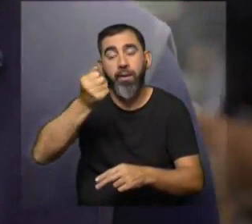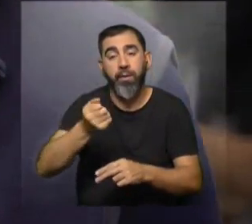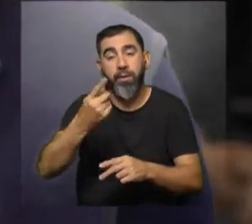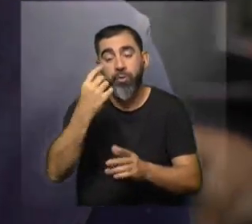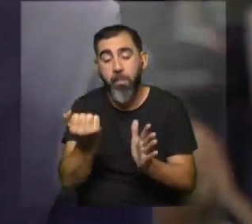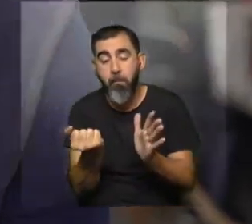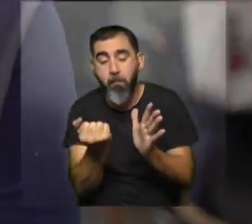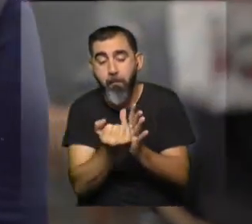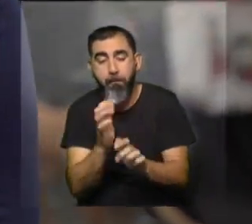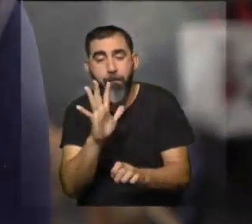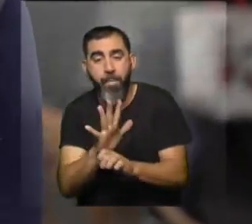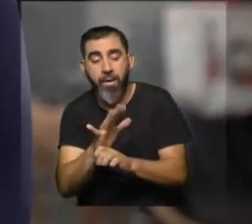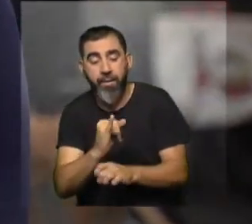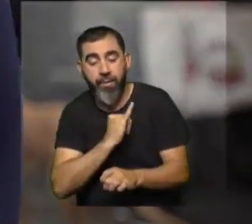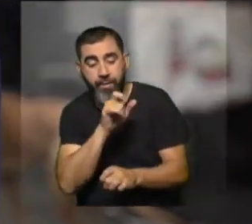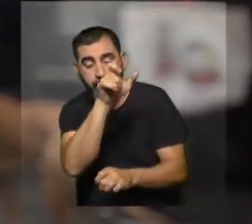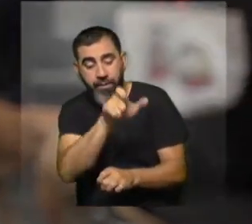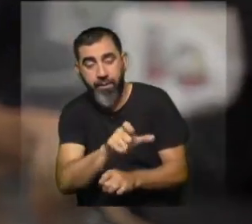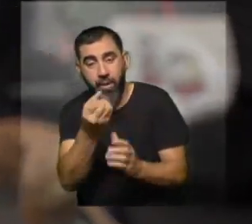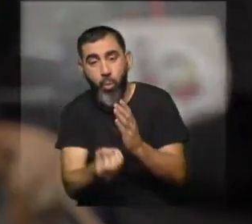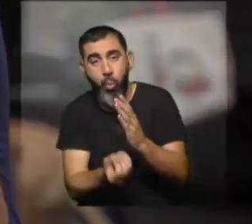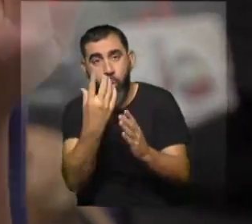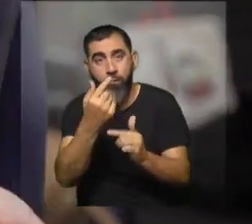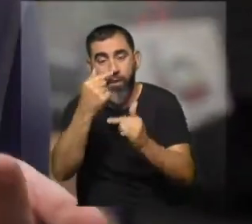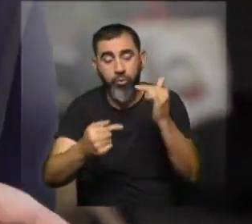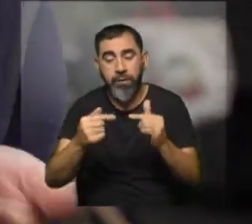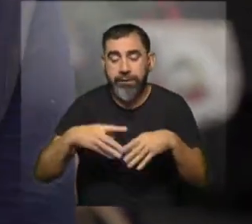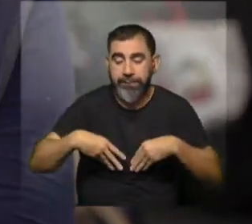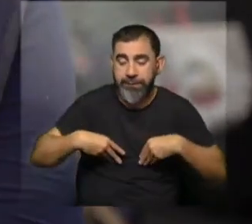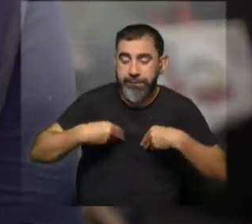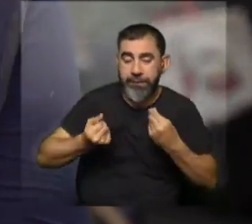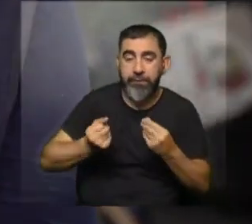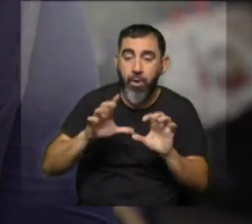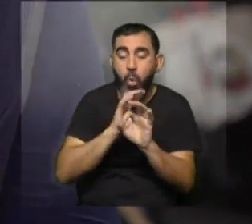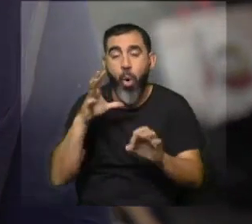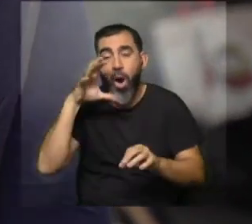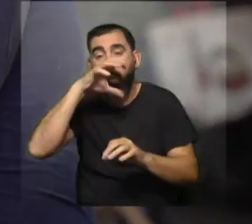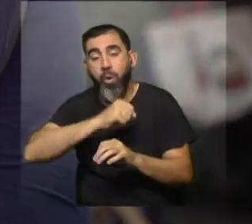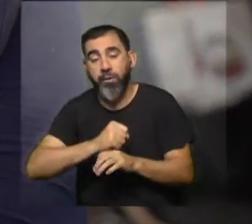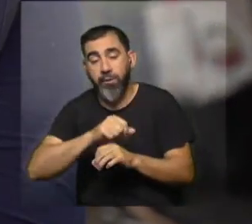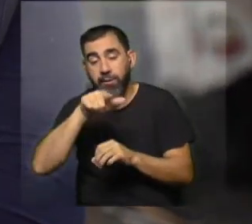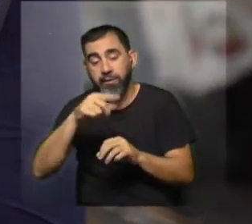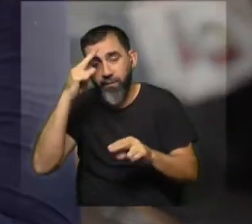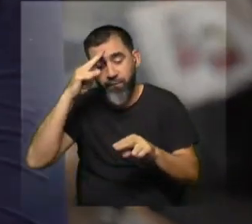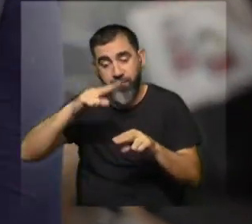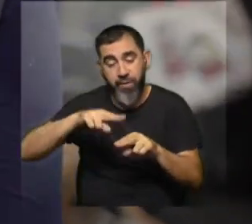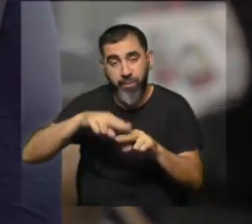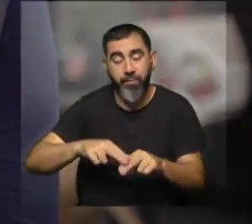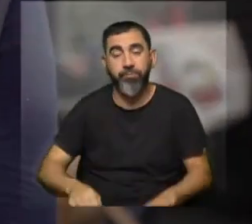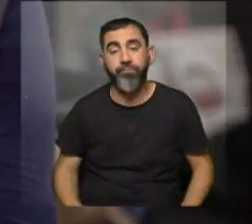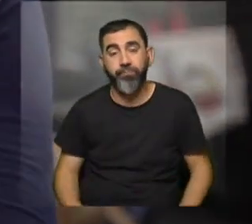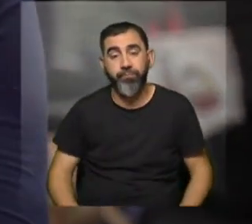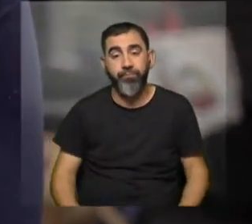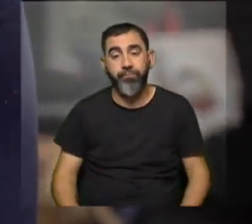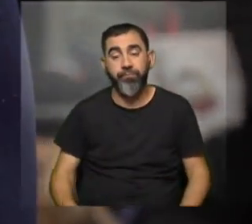moleculares que identifican en nuevas variedades si son sensibles o tolerantes a esa enfermedad. Entonces